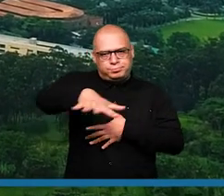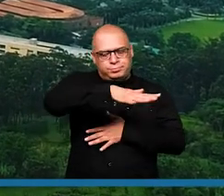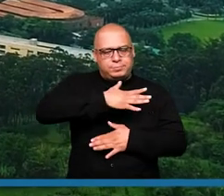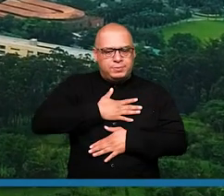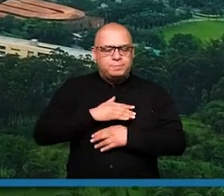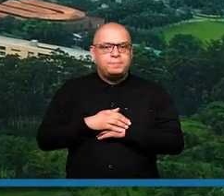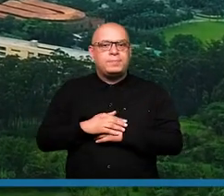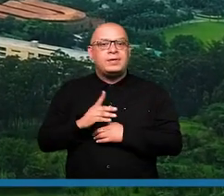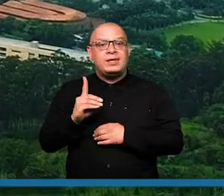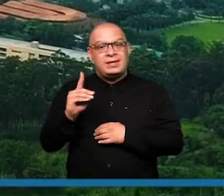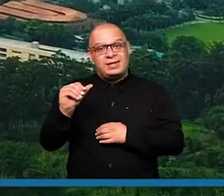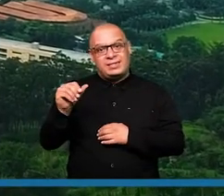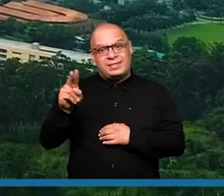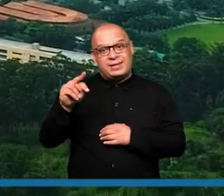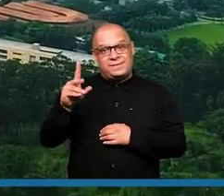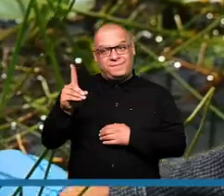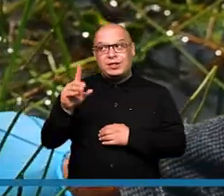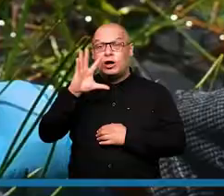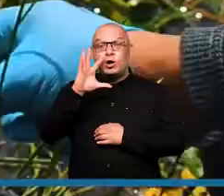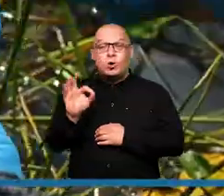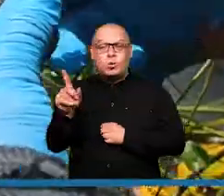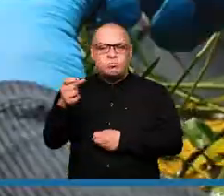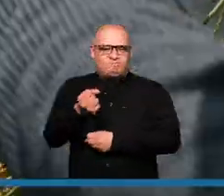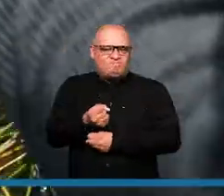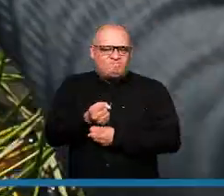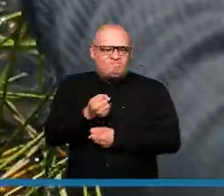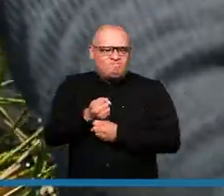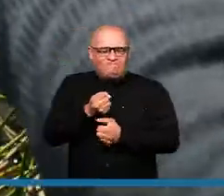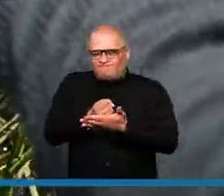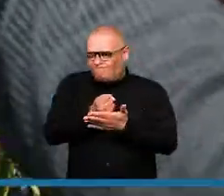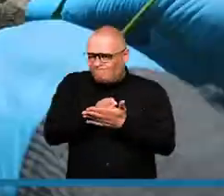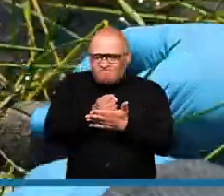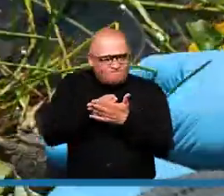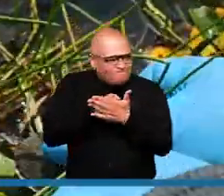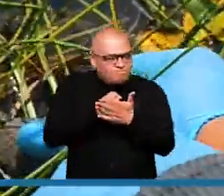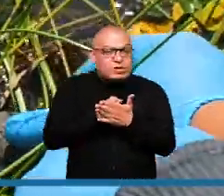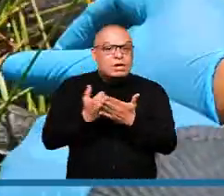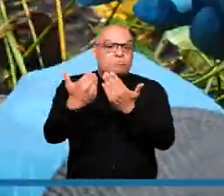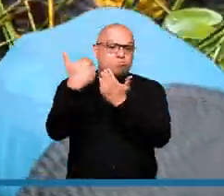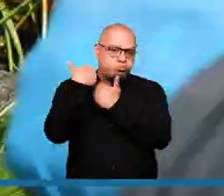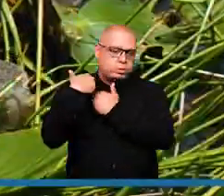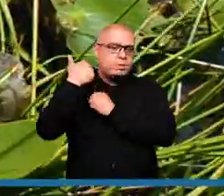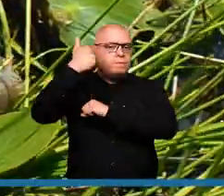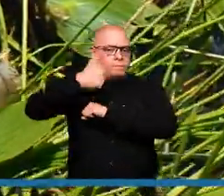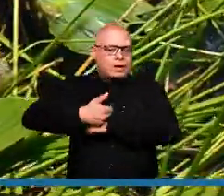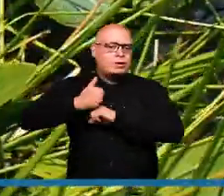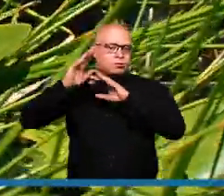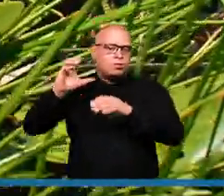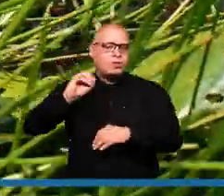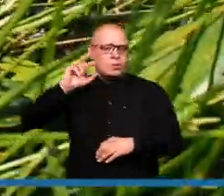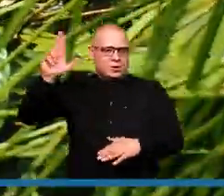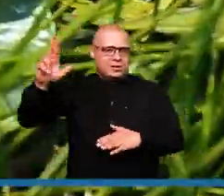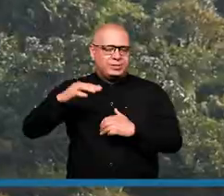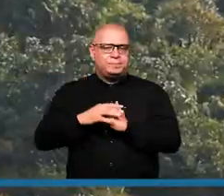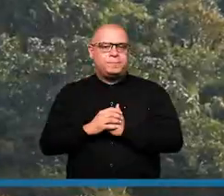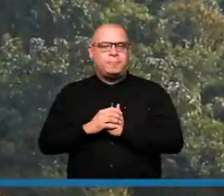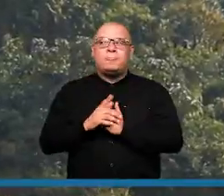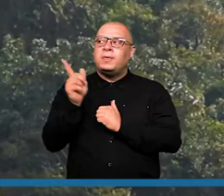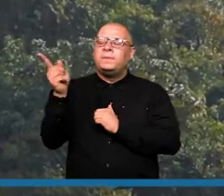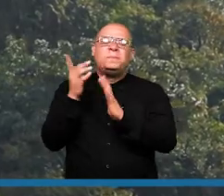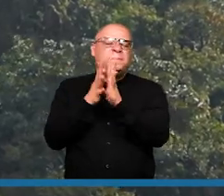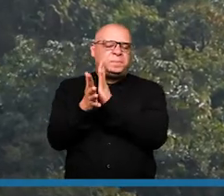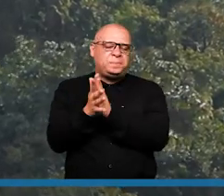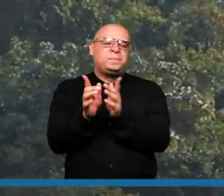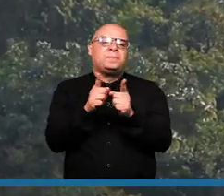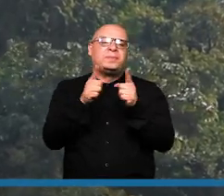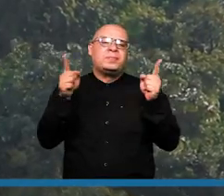funcionario que ha trabajado por la protección y propiamente quien tiene a su cargo la biodiversidad. Y queremos que nos cuente